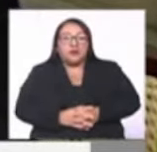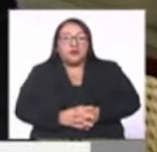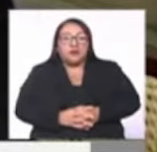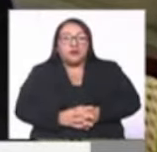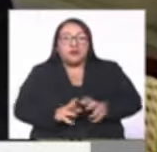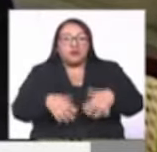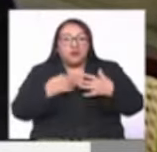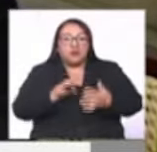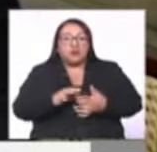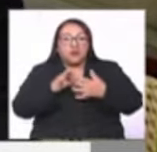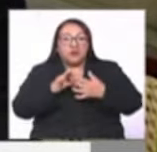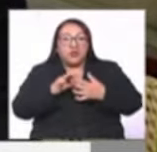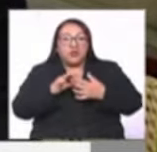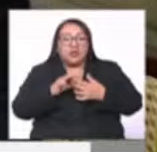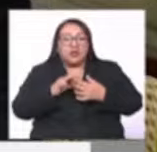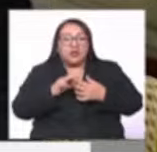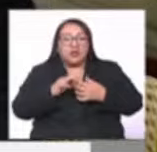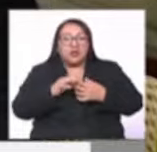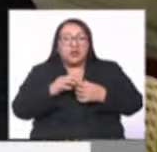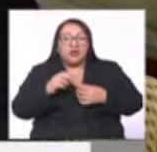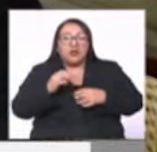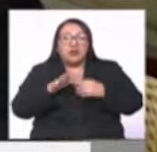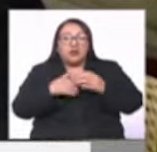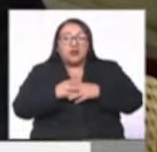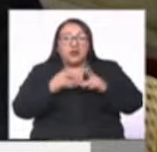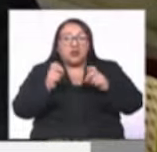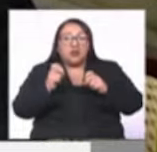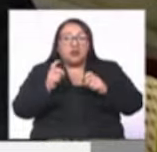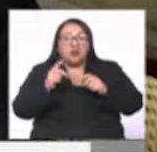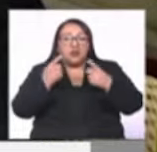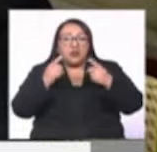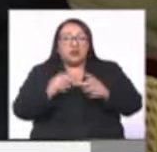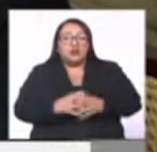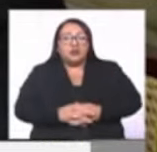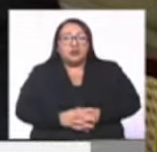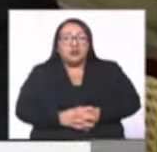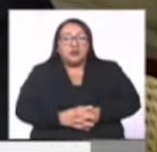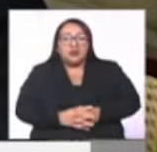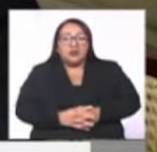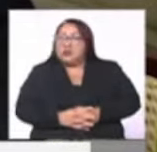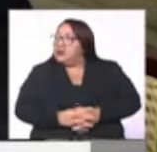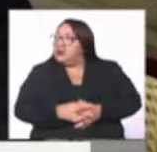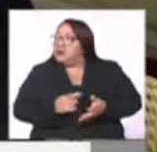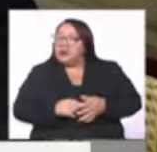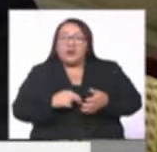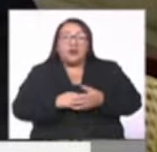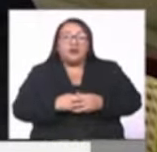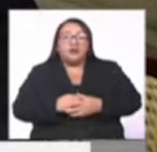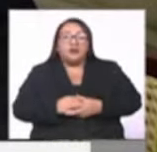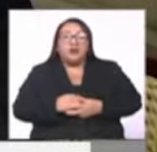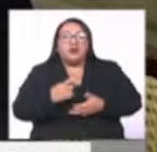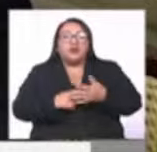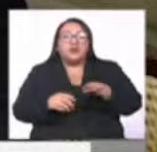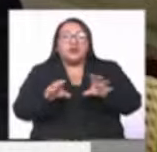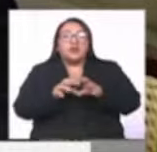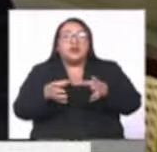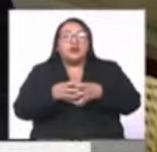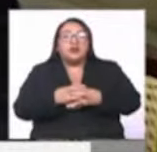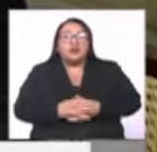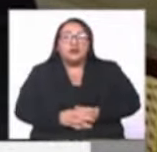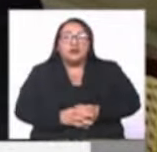especial justificación para el caso de una decisión en este caso de una propuesta que afecta